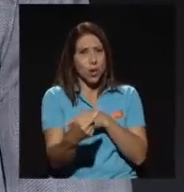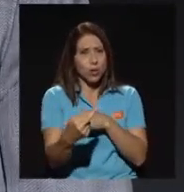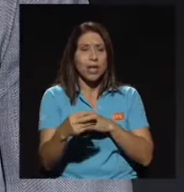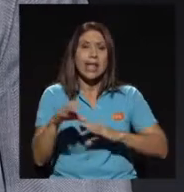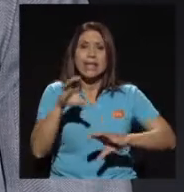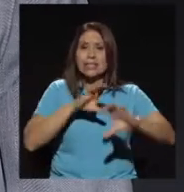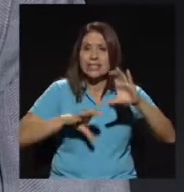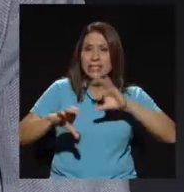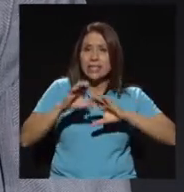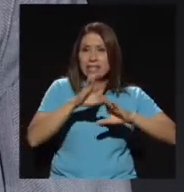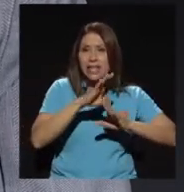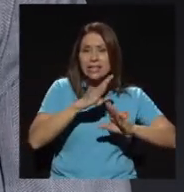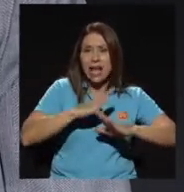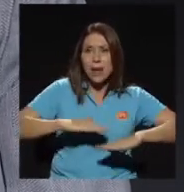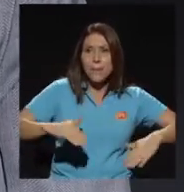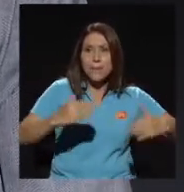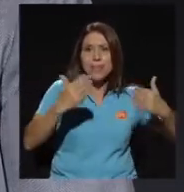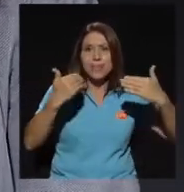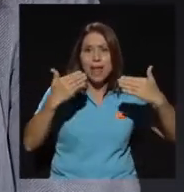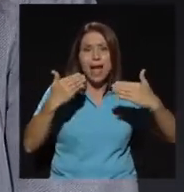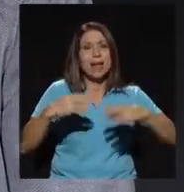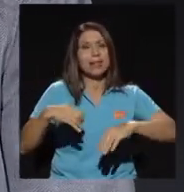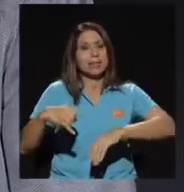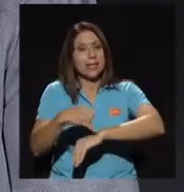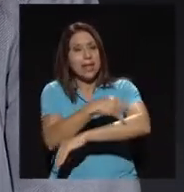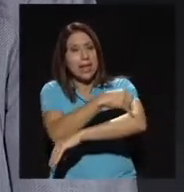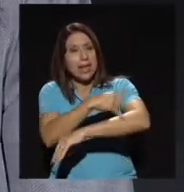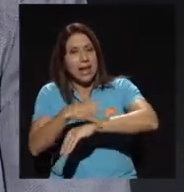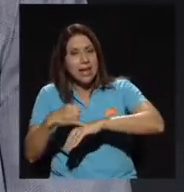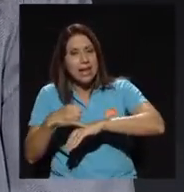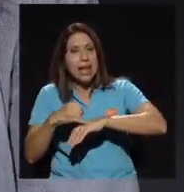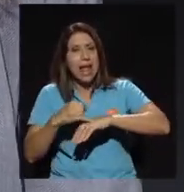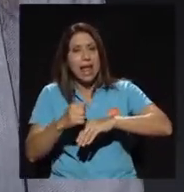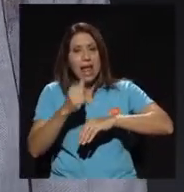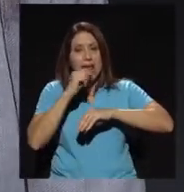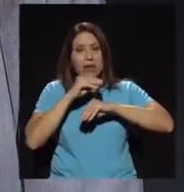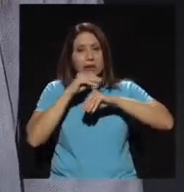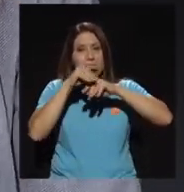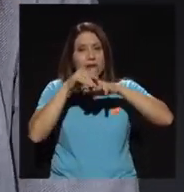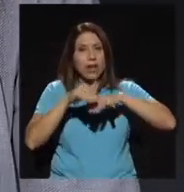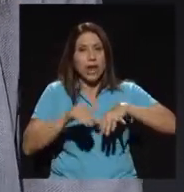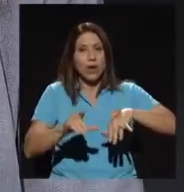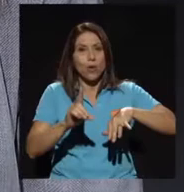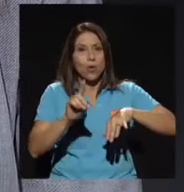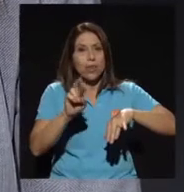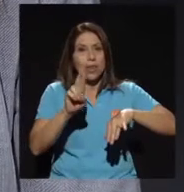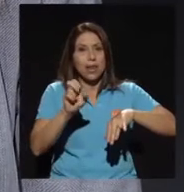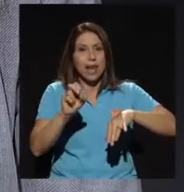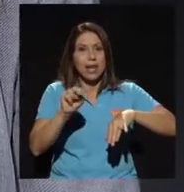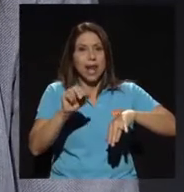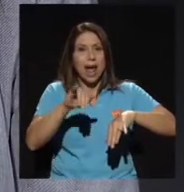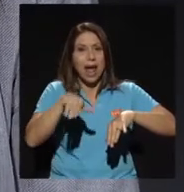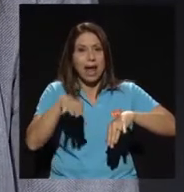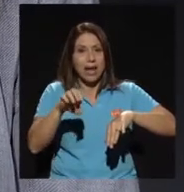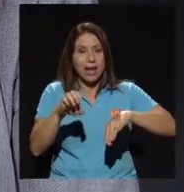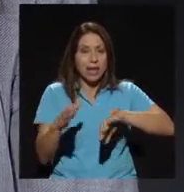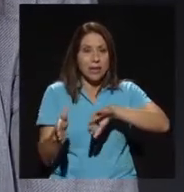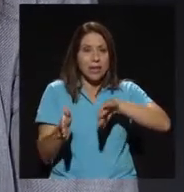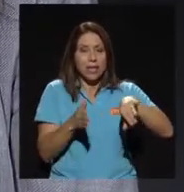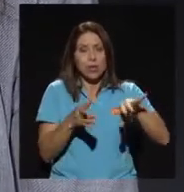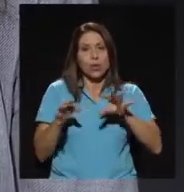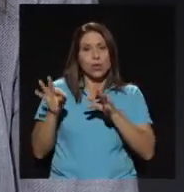ciencias ambientales, en ingenierías en riego y drenaje, por ejemplo, algunas cosas más especializadas en gestión de